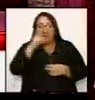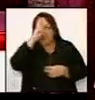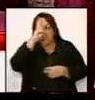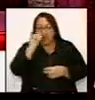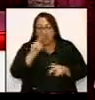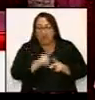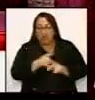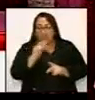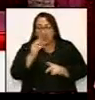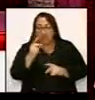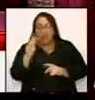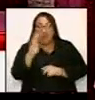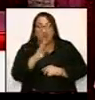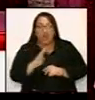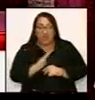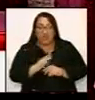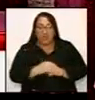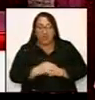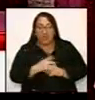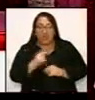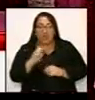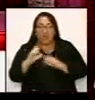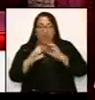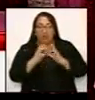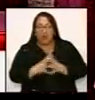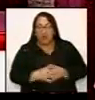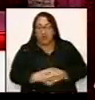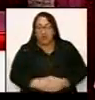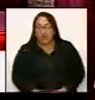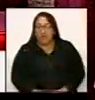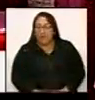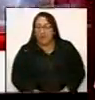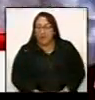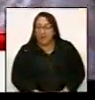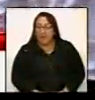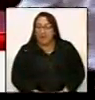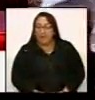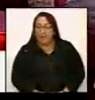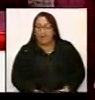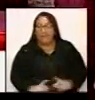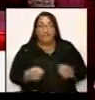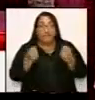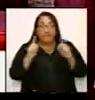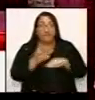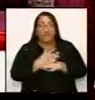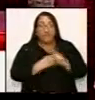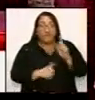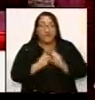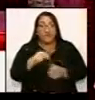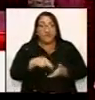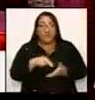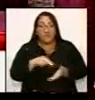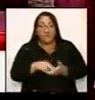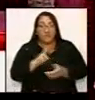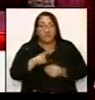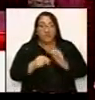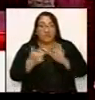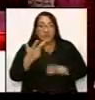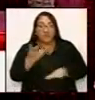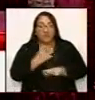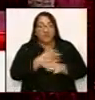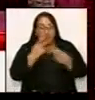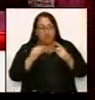la República Federativa de Brasil en el área de telecomunicaciones. Secretaria Técnica. Este acuerdo se suscribió el 11 de noviembre de 2013,